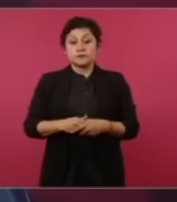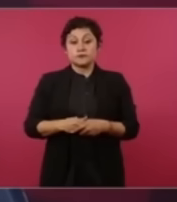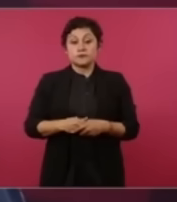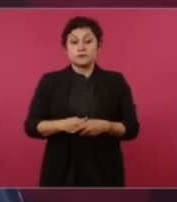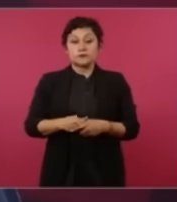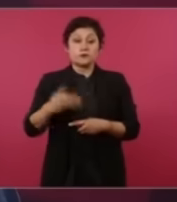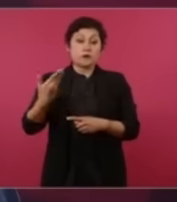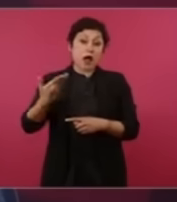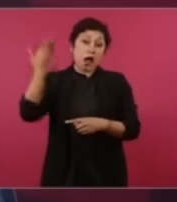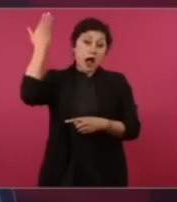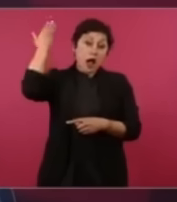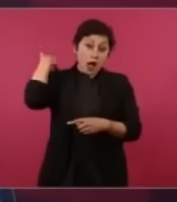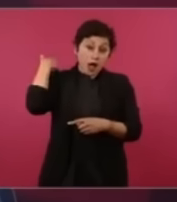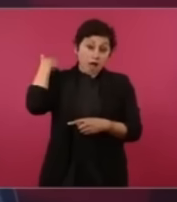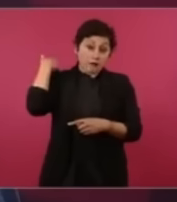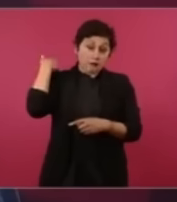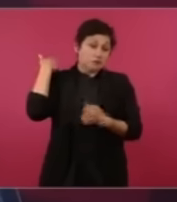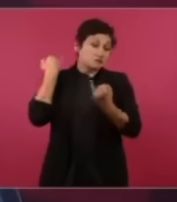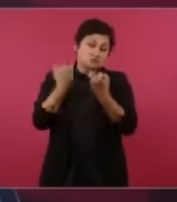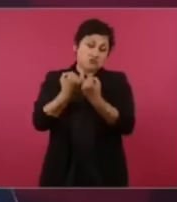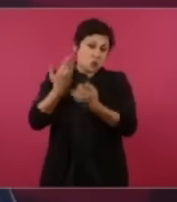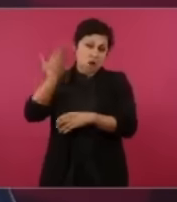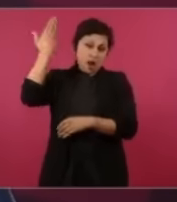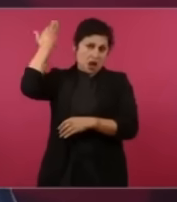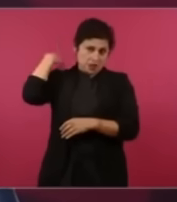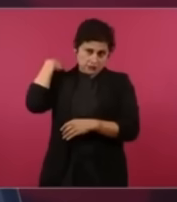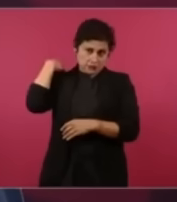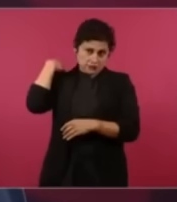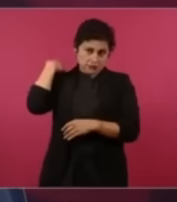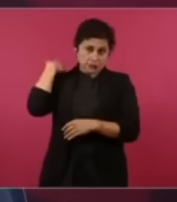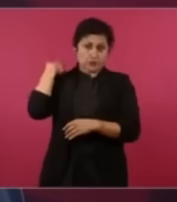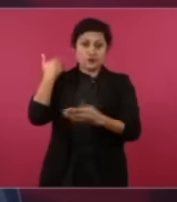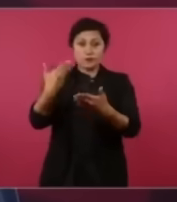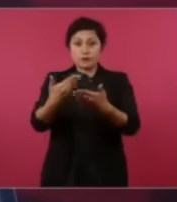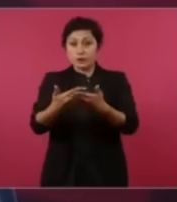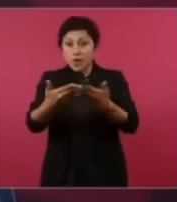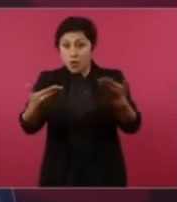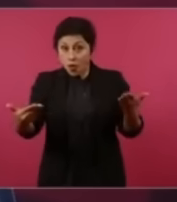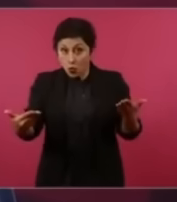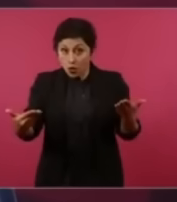Antes como antes, ahora como ahora.